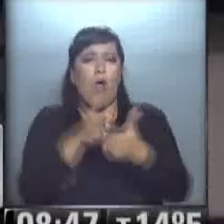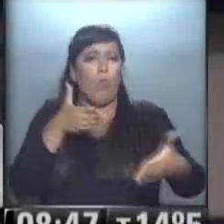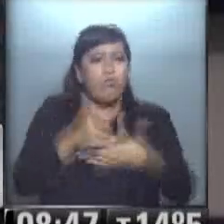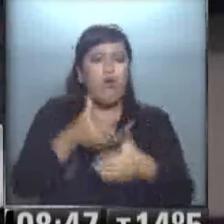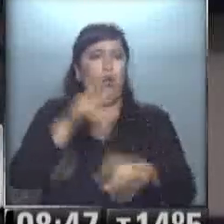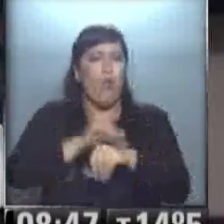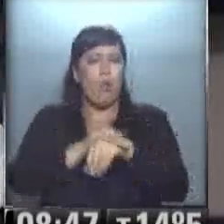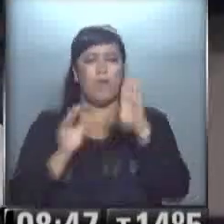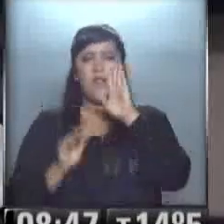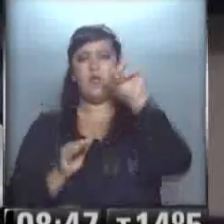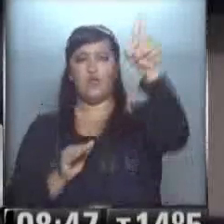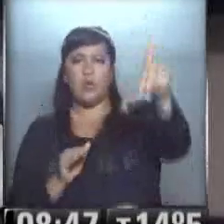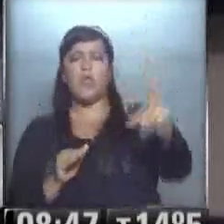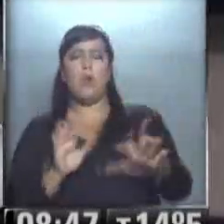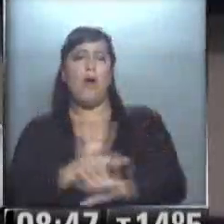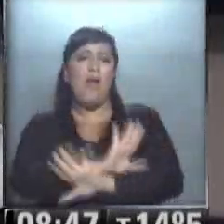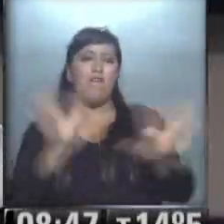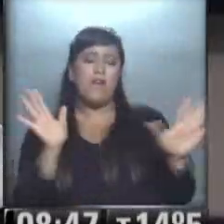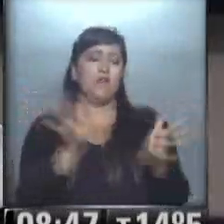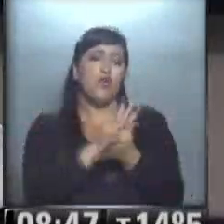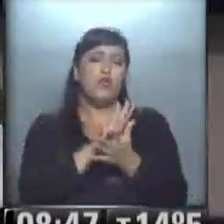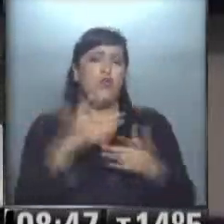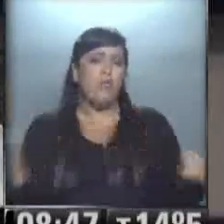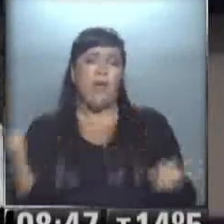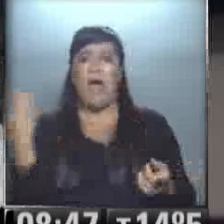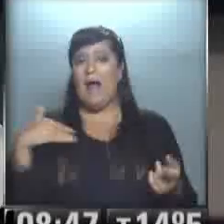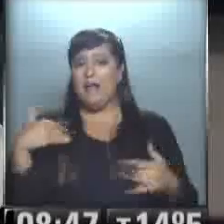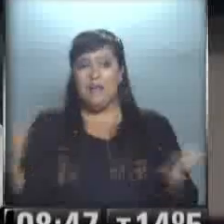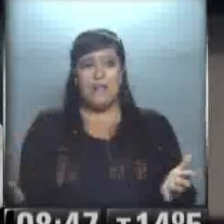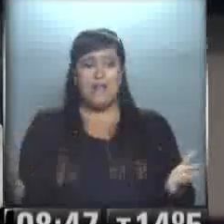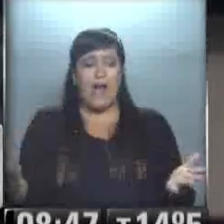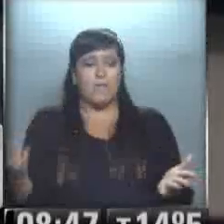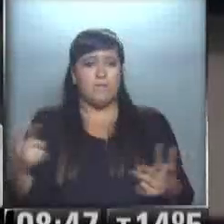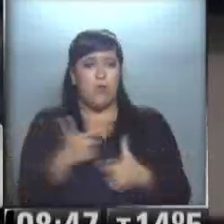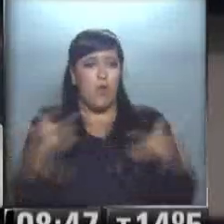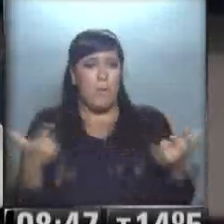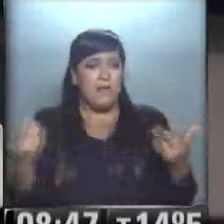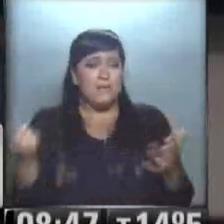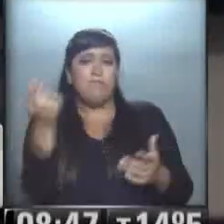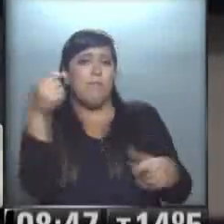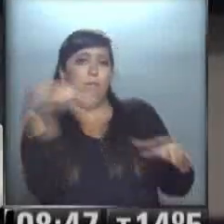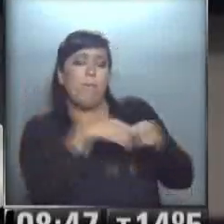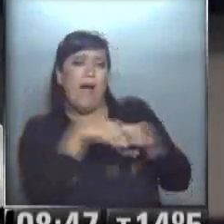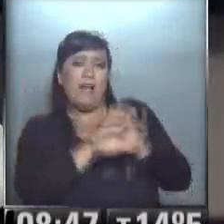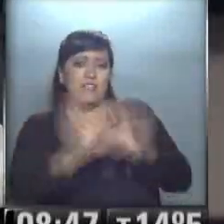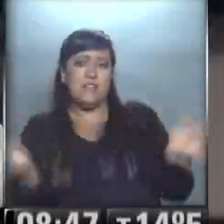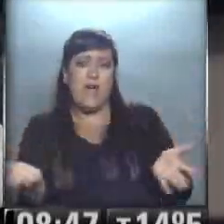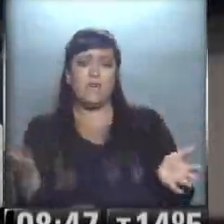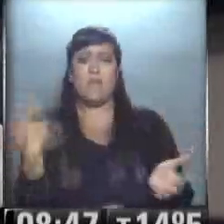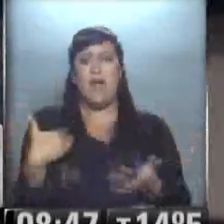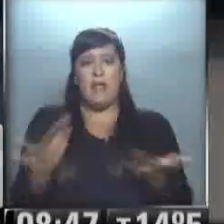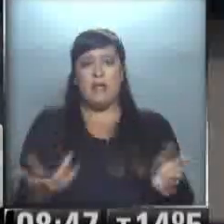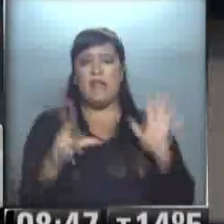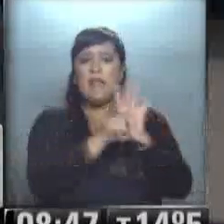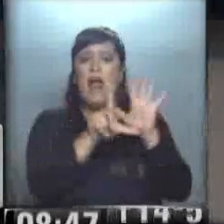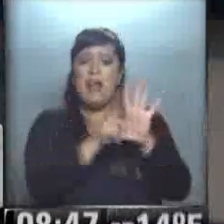negociación una salida a esta situación en la que Argentina no puede hacer otra cosa que la que está haciendo Entonces para Argentina y sus leyes